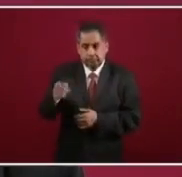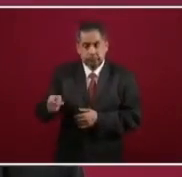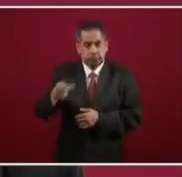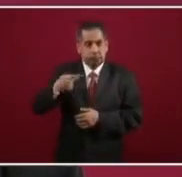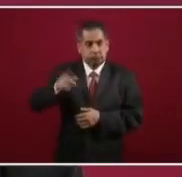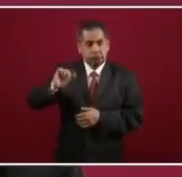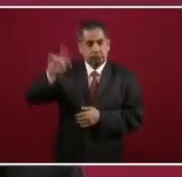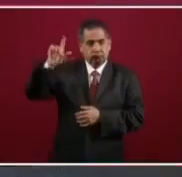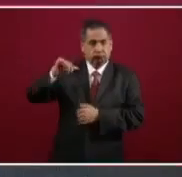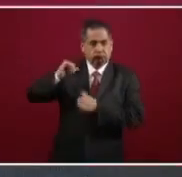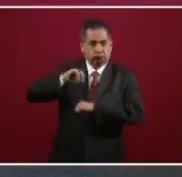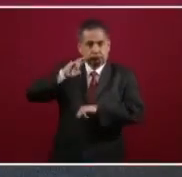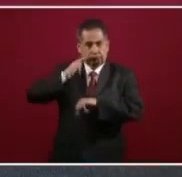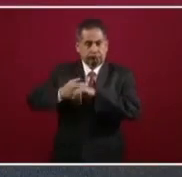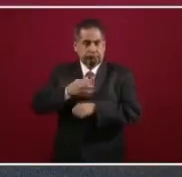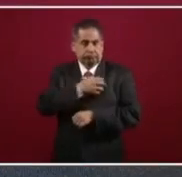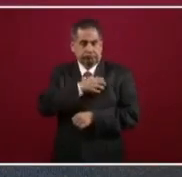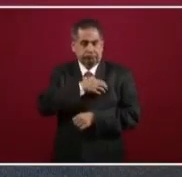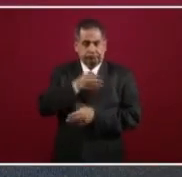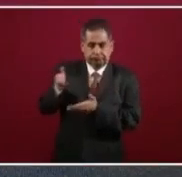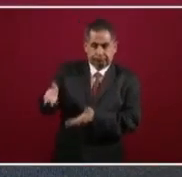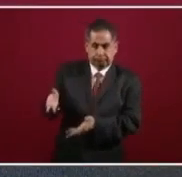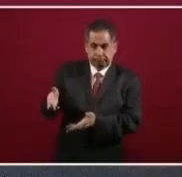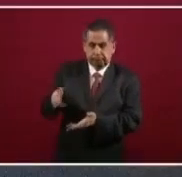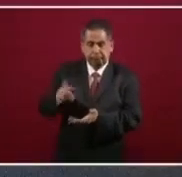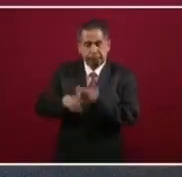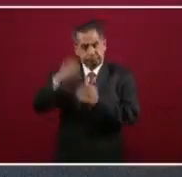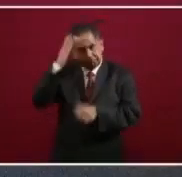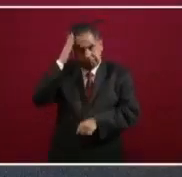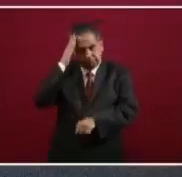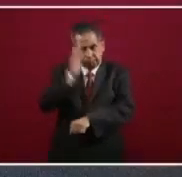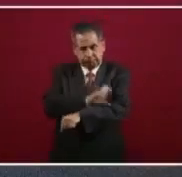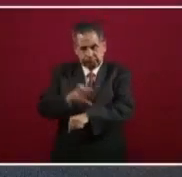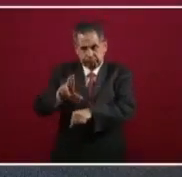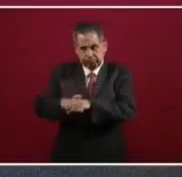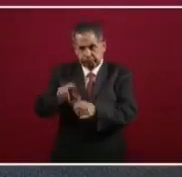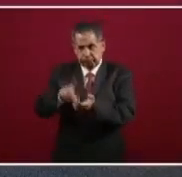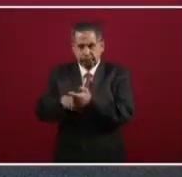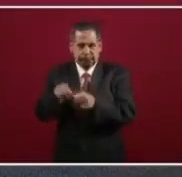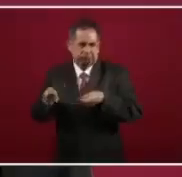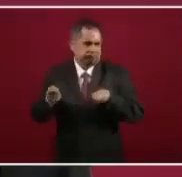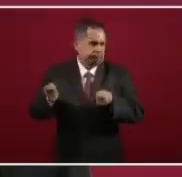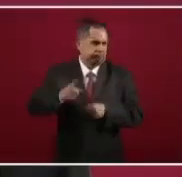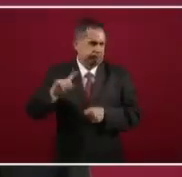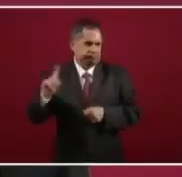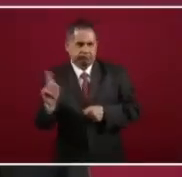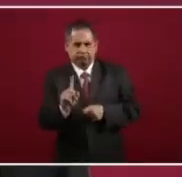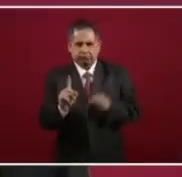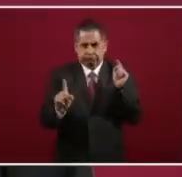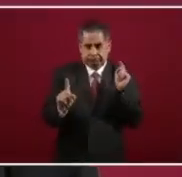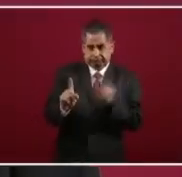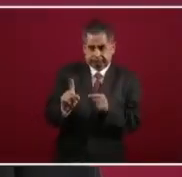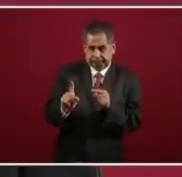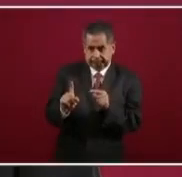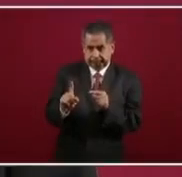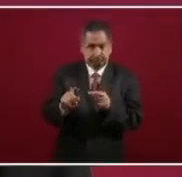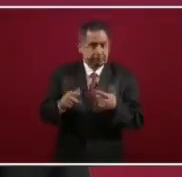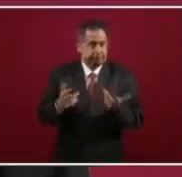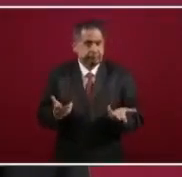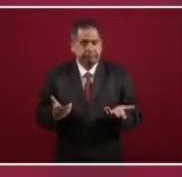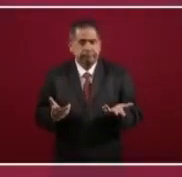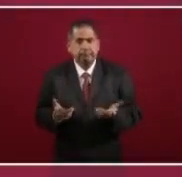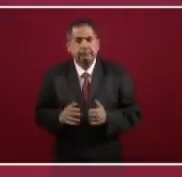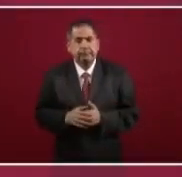oficial que es el coordinador de estas operaciones pero